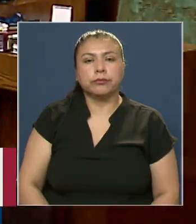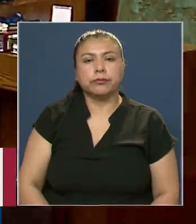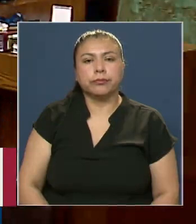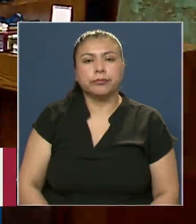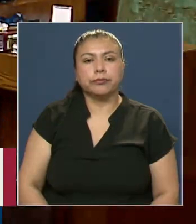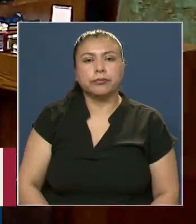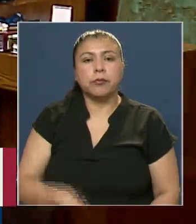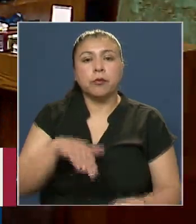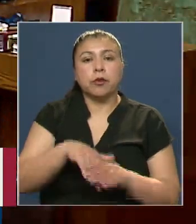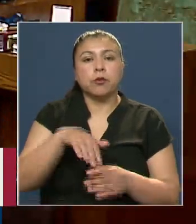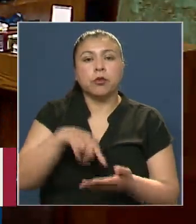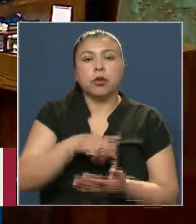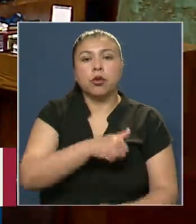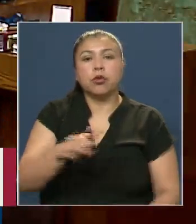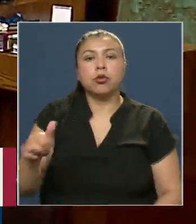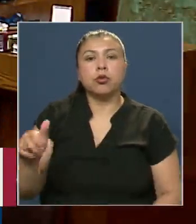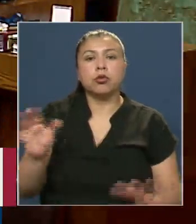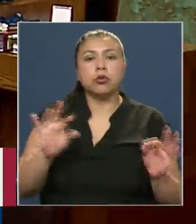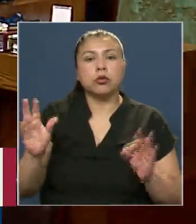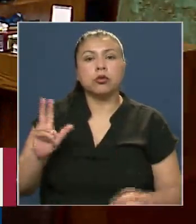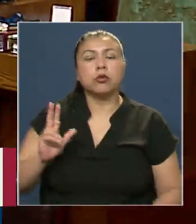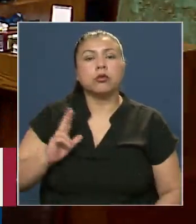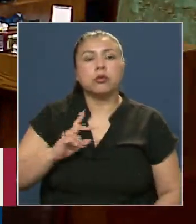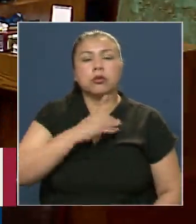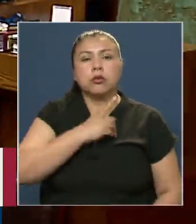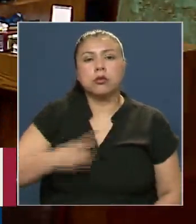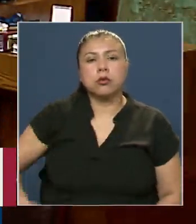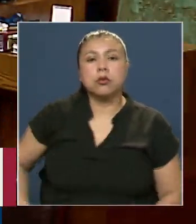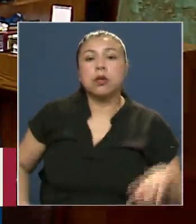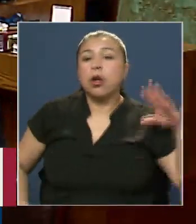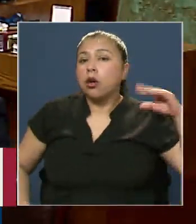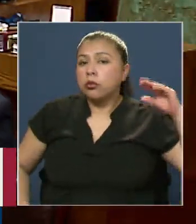¿Han votado todas las señoras y señores diputados?